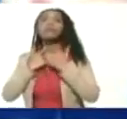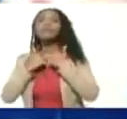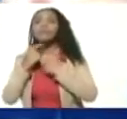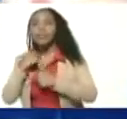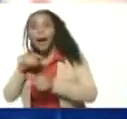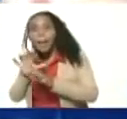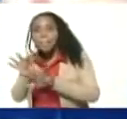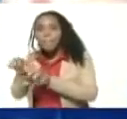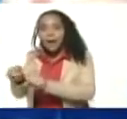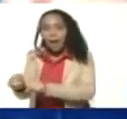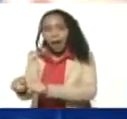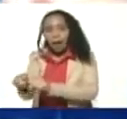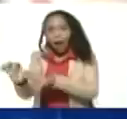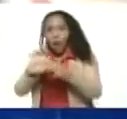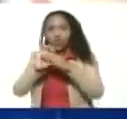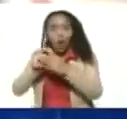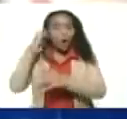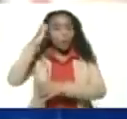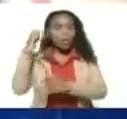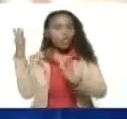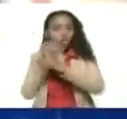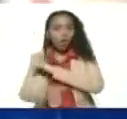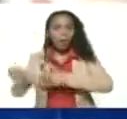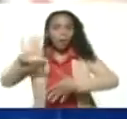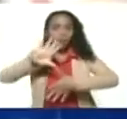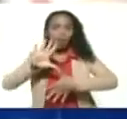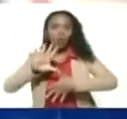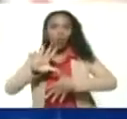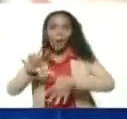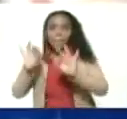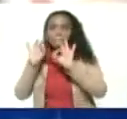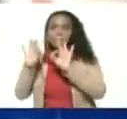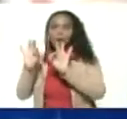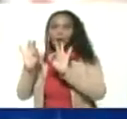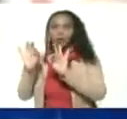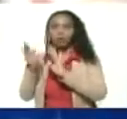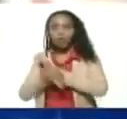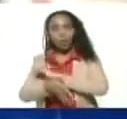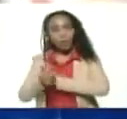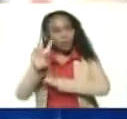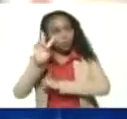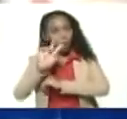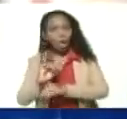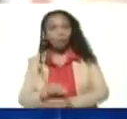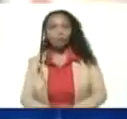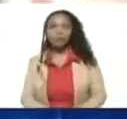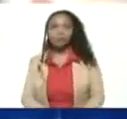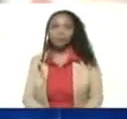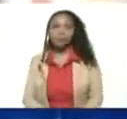colonialistas, la Unión Europea sobre América Latina, y en específico sobre Venezuela.